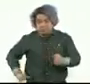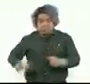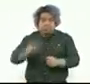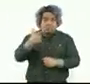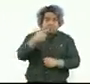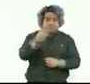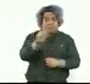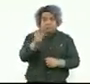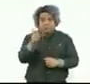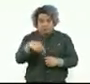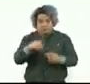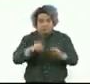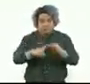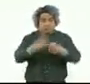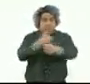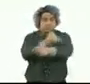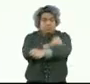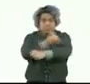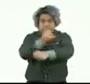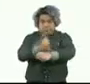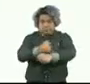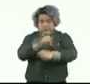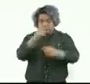Amadero, Iztapalapa,